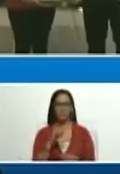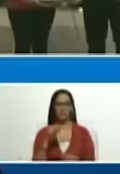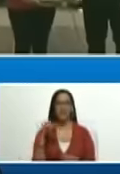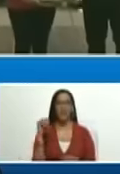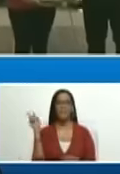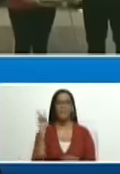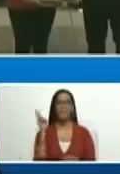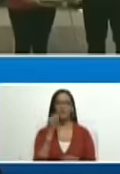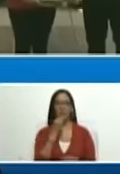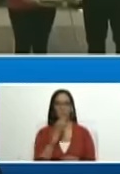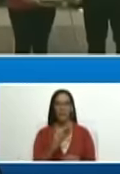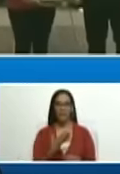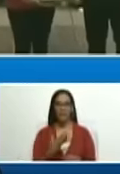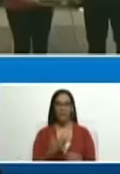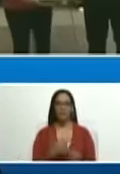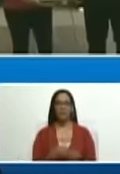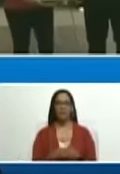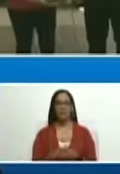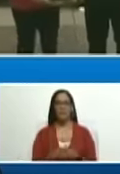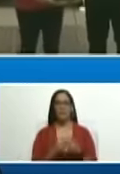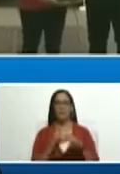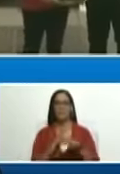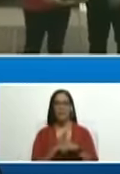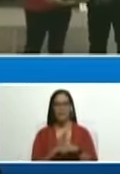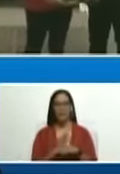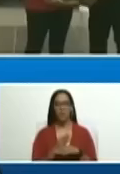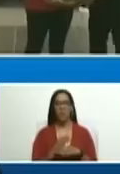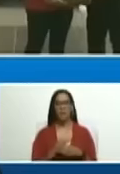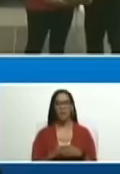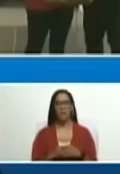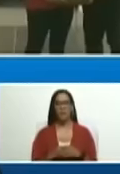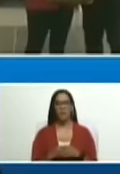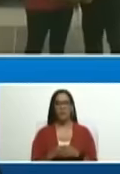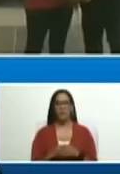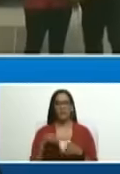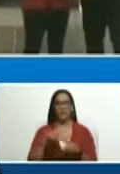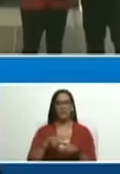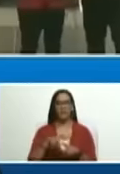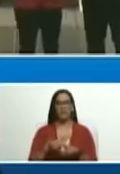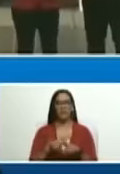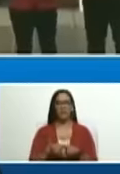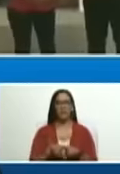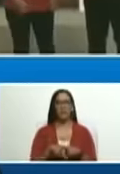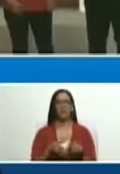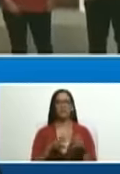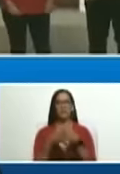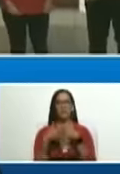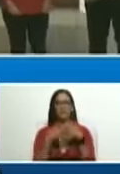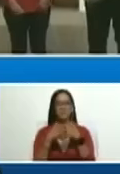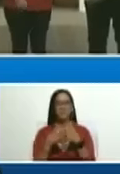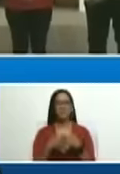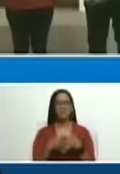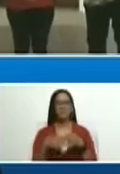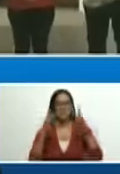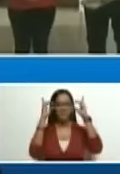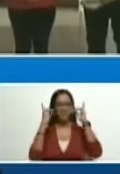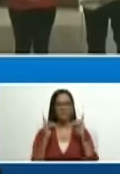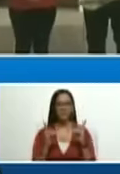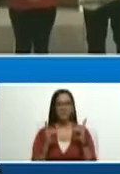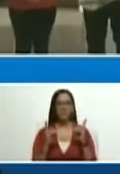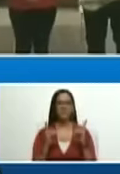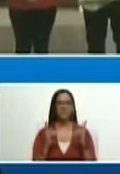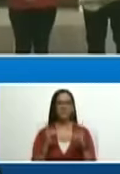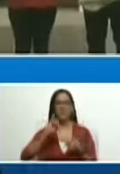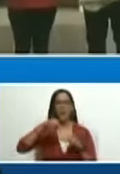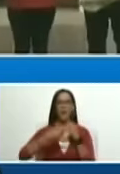Venezuela Bella en medio de la agresión imperialista, cuando el imperio decidió que Juan